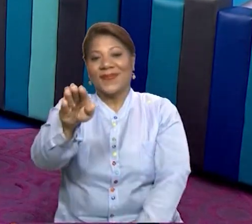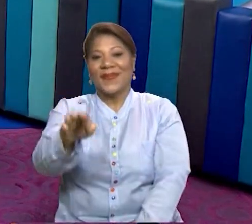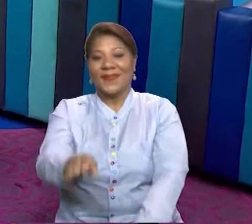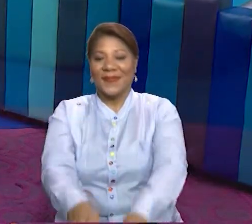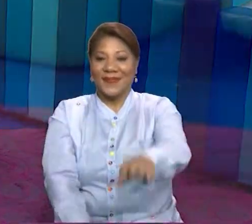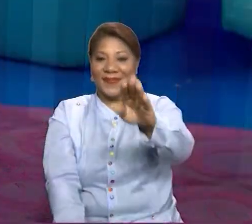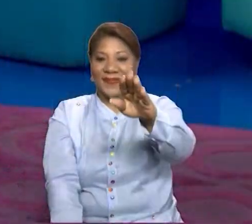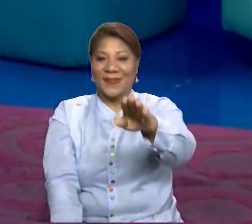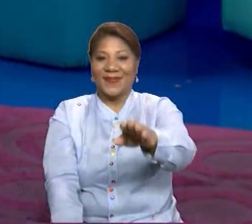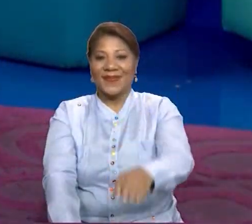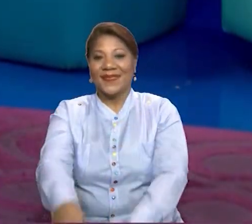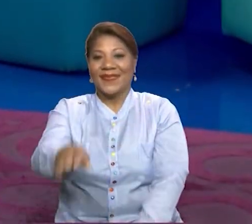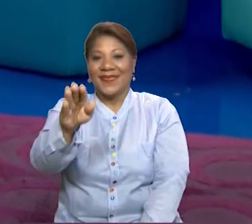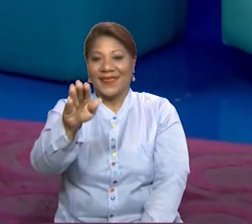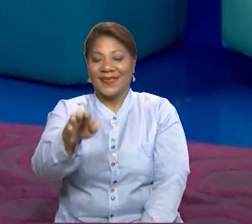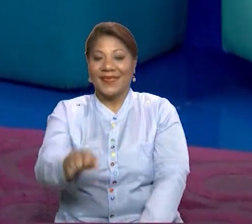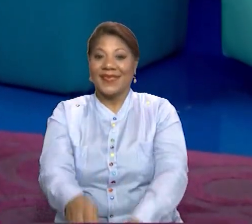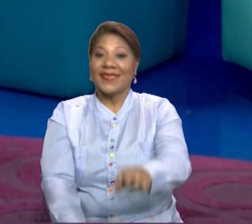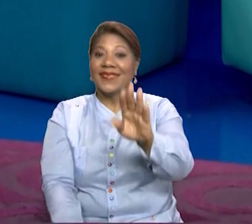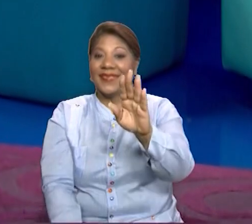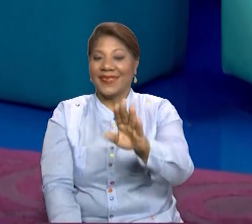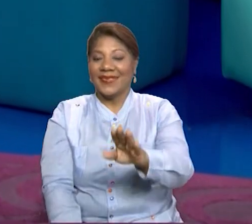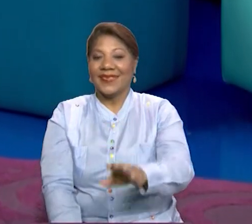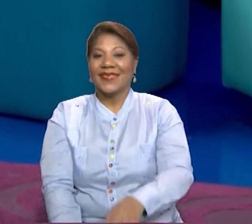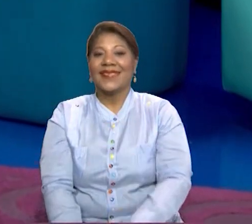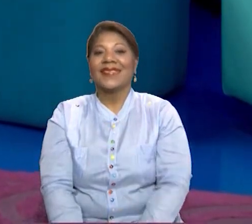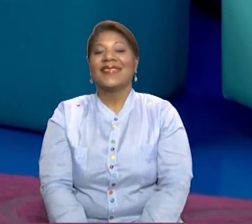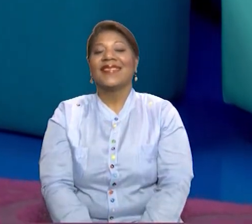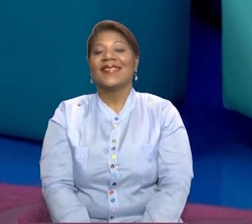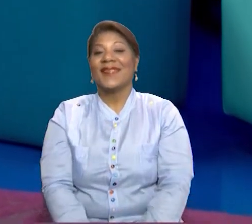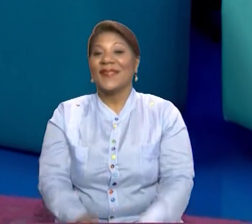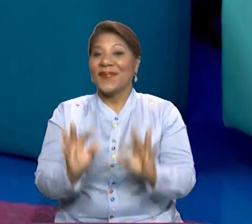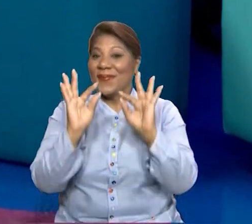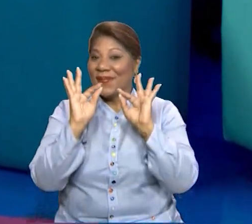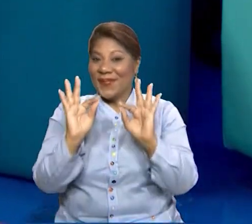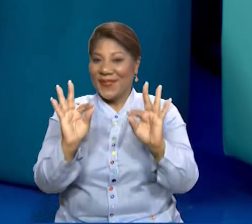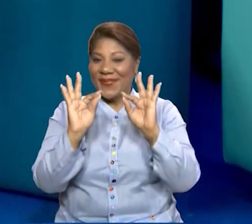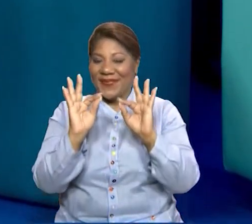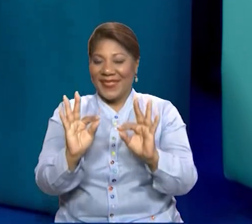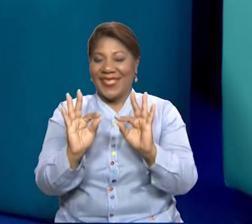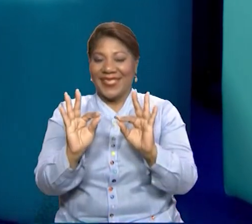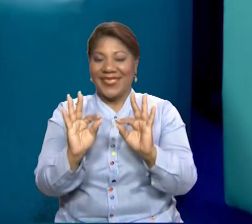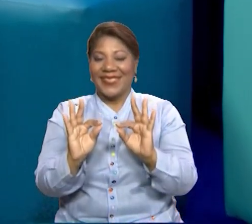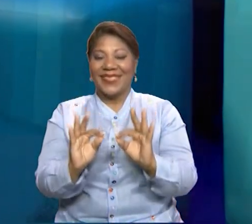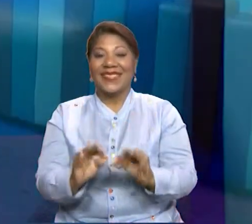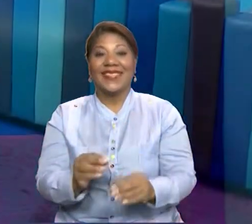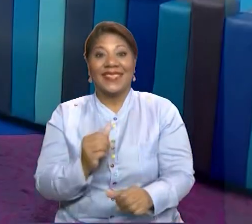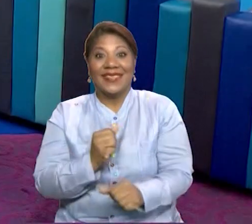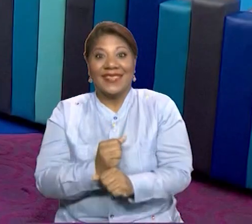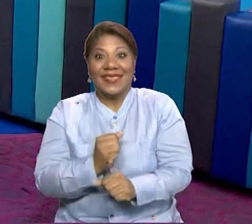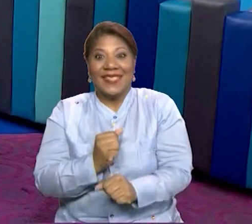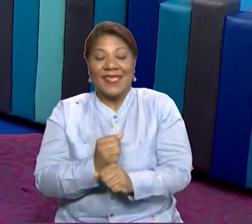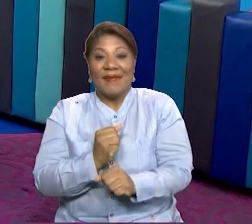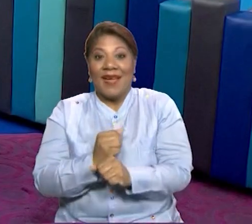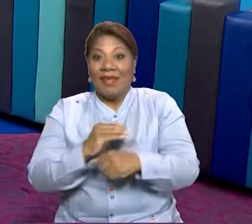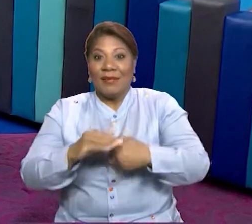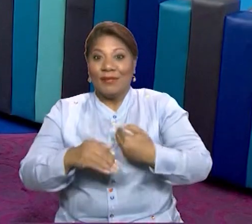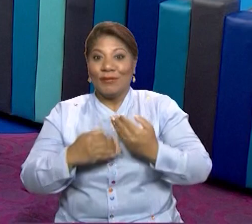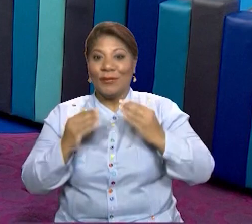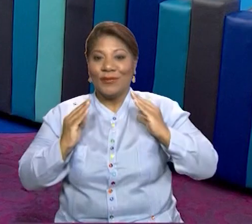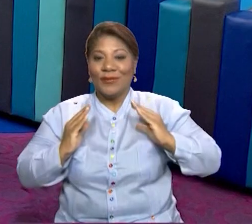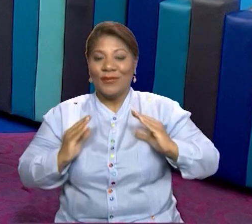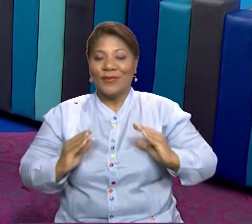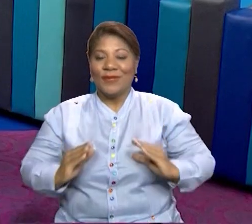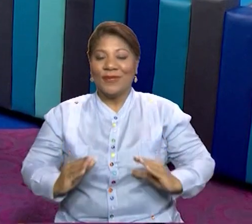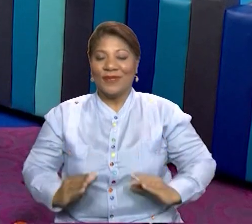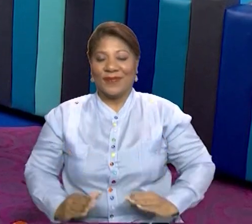3, 4, 5, 6, ok, muy bien, vemos que estamos calentando todo nuestro cuerpo, ahora vamos a